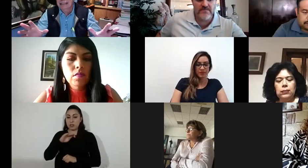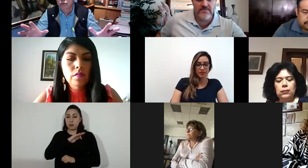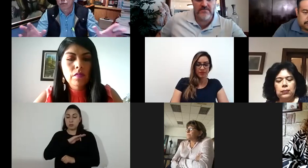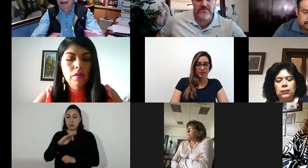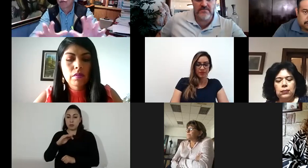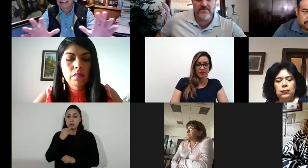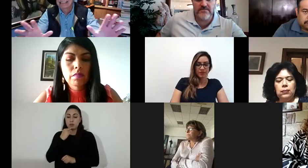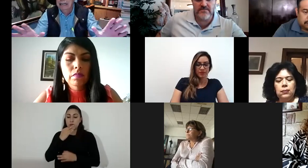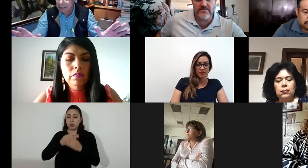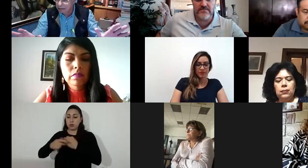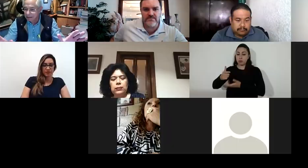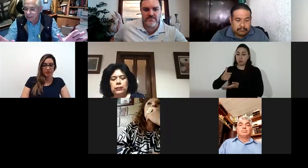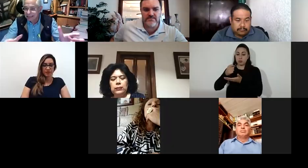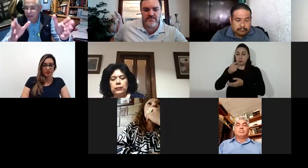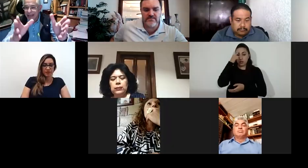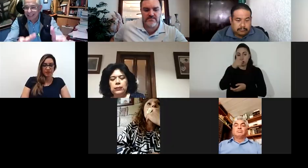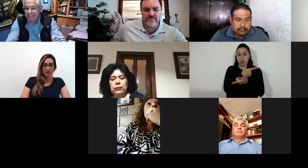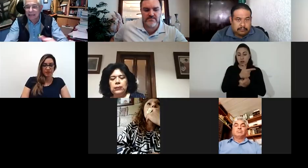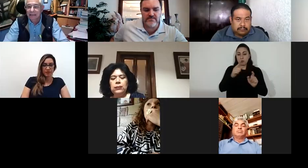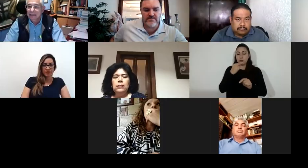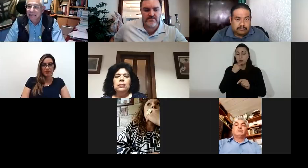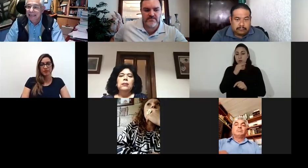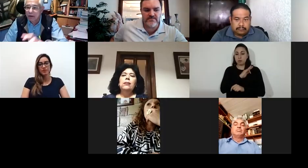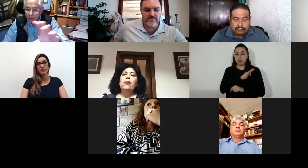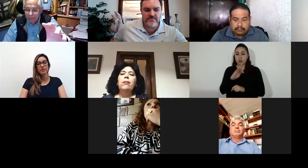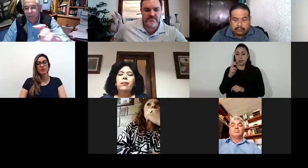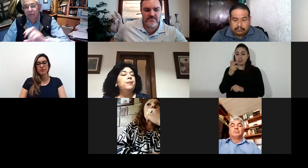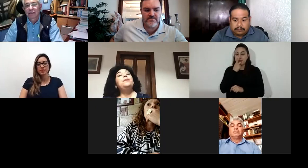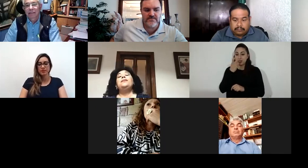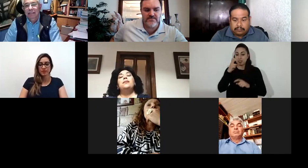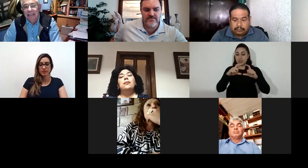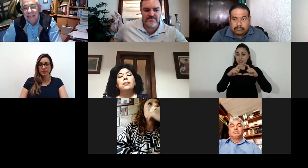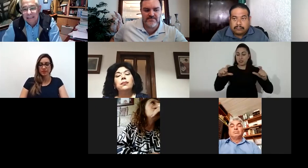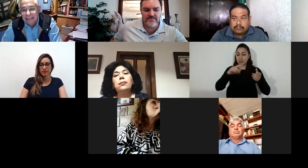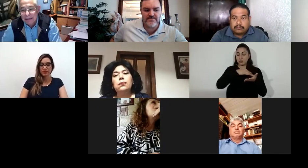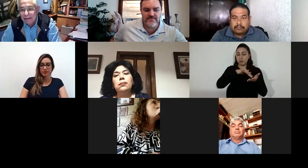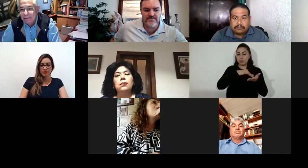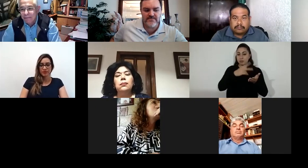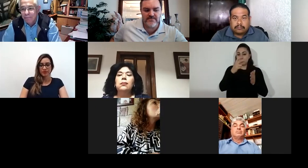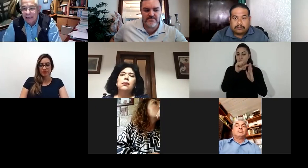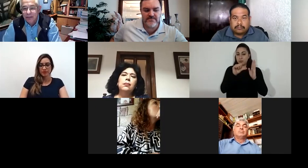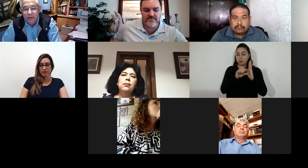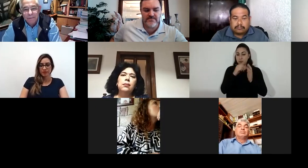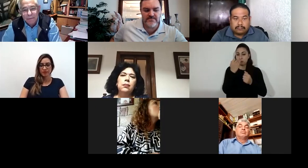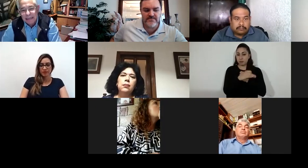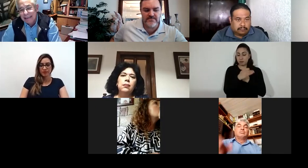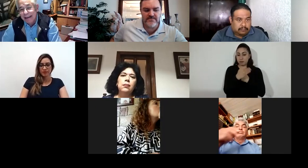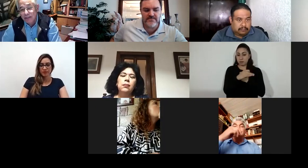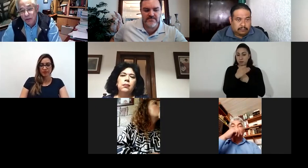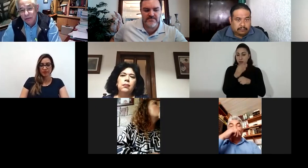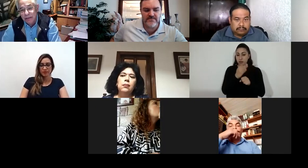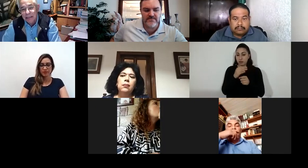ese recurso para lo que él quiera. Eso es lo que dice ese cuerpo de fracción,